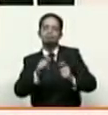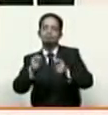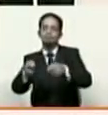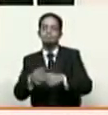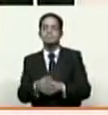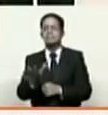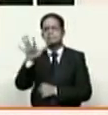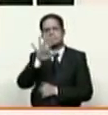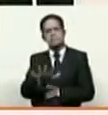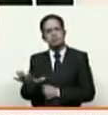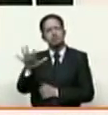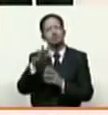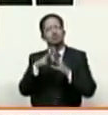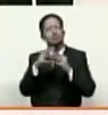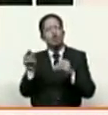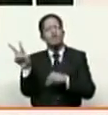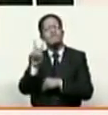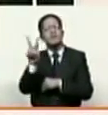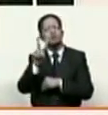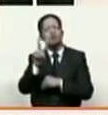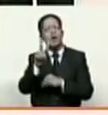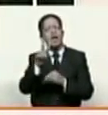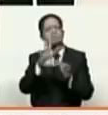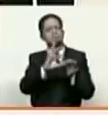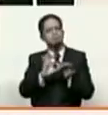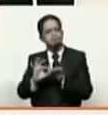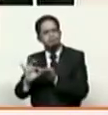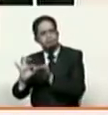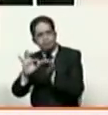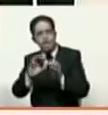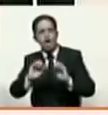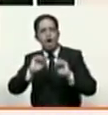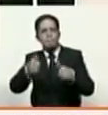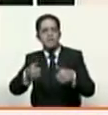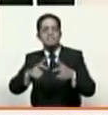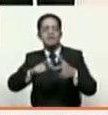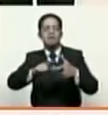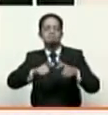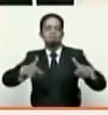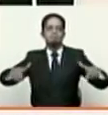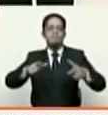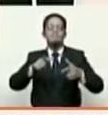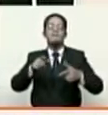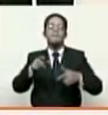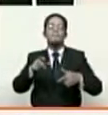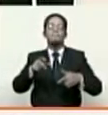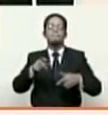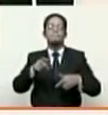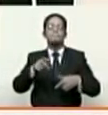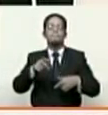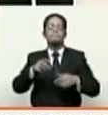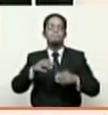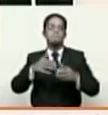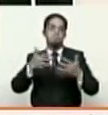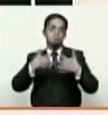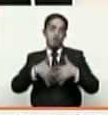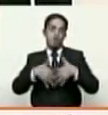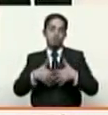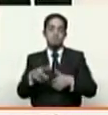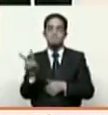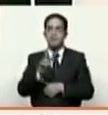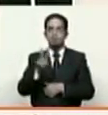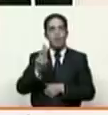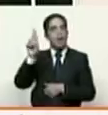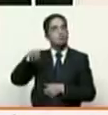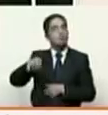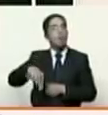entero sumado a una sola línea, que es la productividad, la Venezuela potencia, la Venezuela que jamás se va a rendir